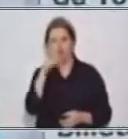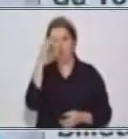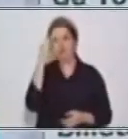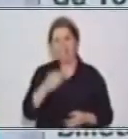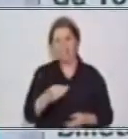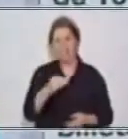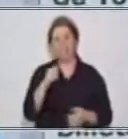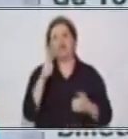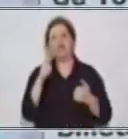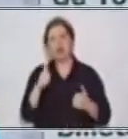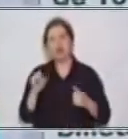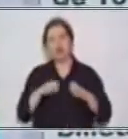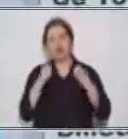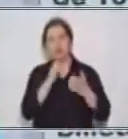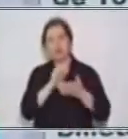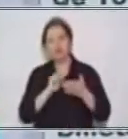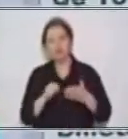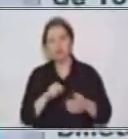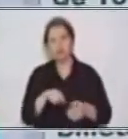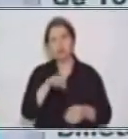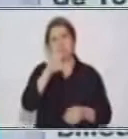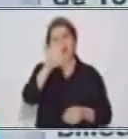5 por